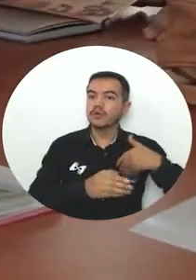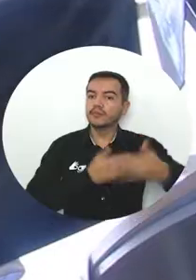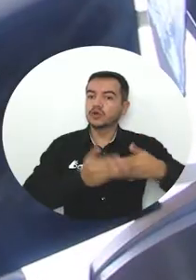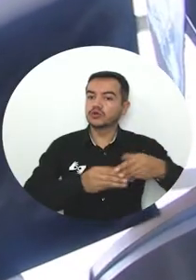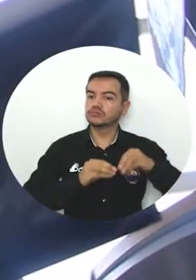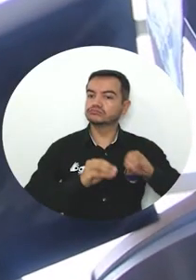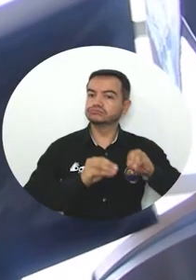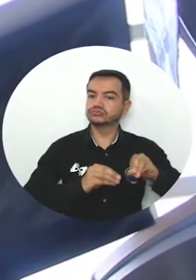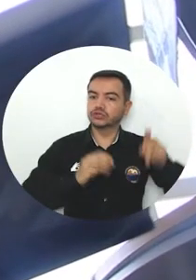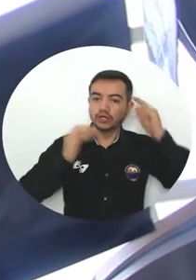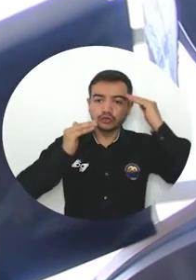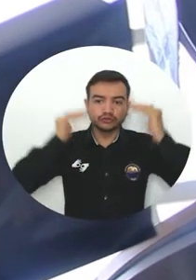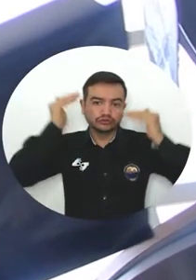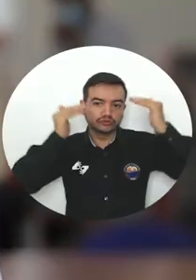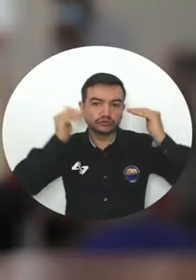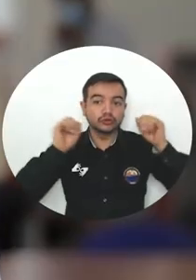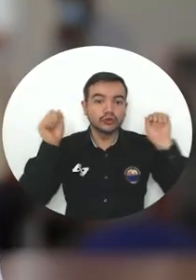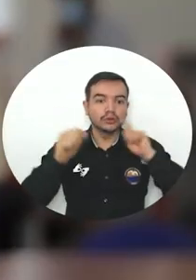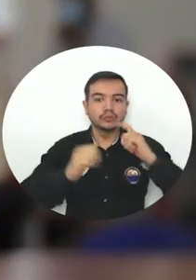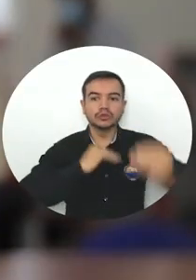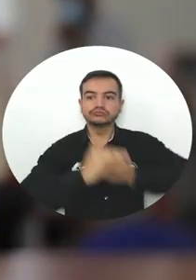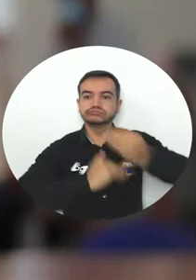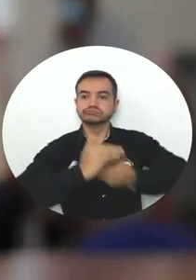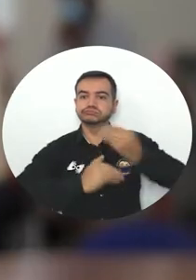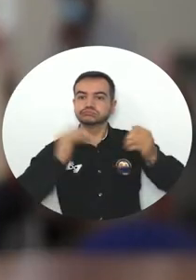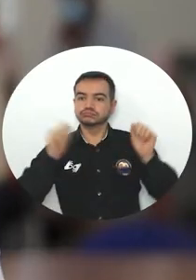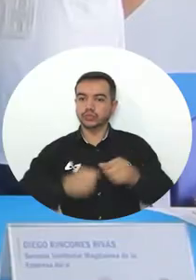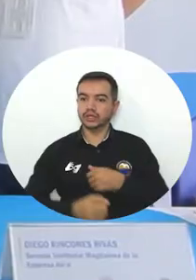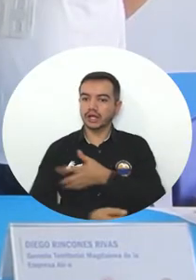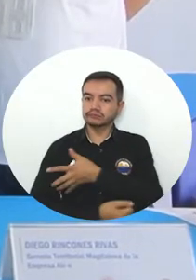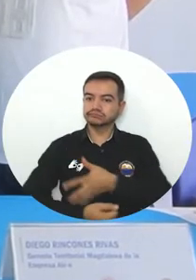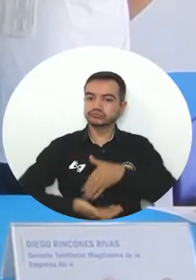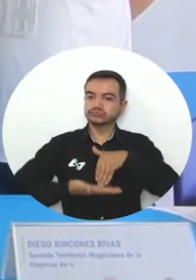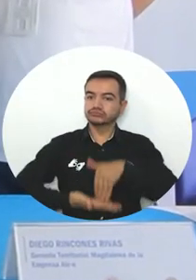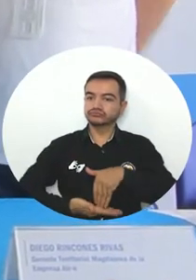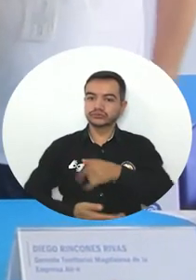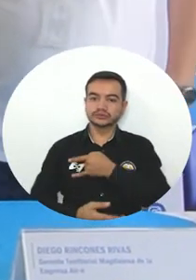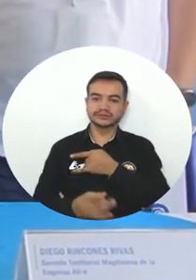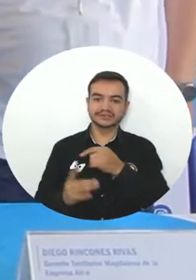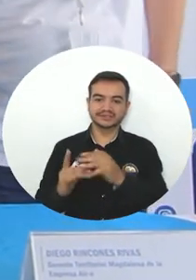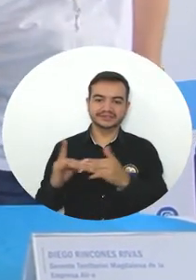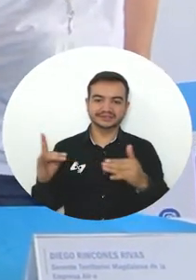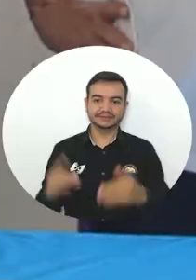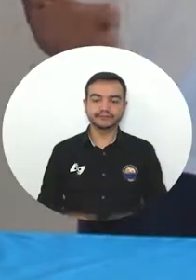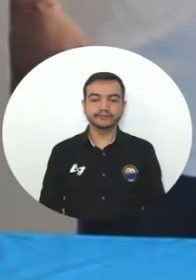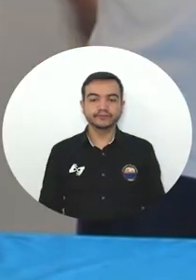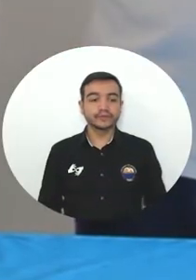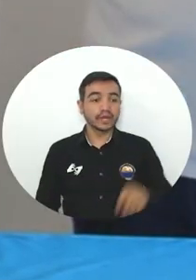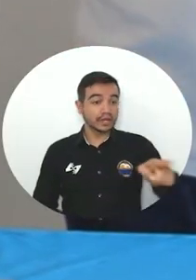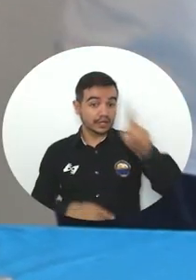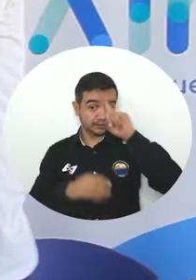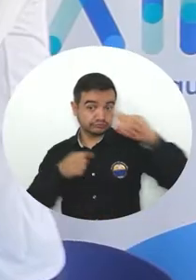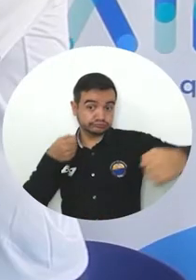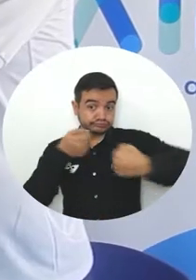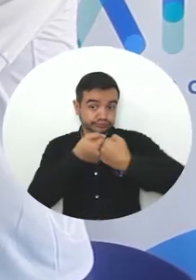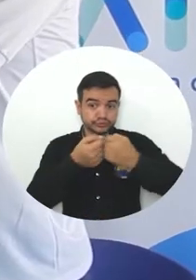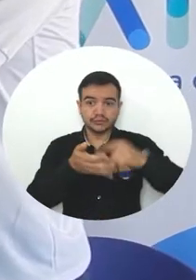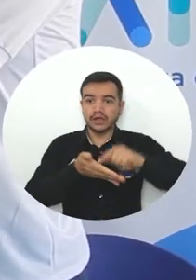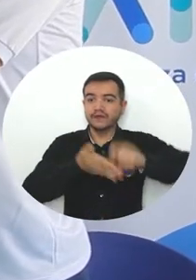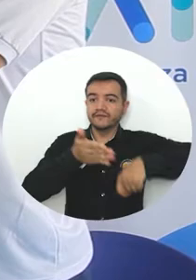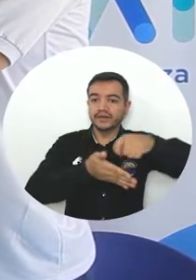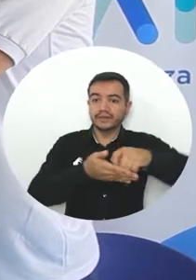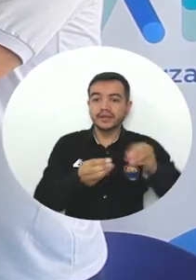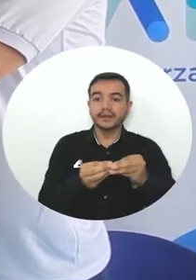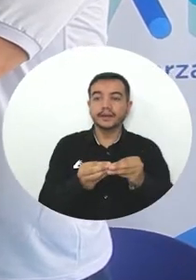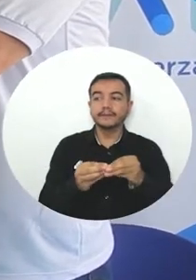de fortalecimiento de competencias puedan ingresar de forma directa a la universidad. Durante la jornada se firmó el convenio entre el municipio, Unimagdalena y la